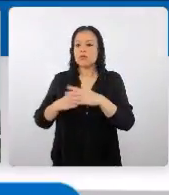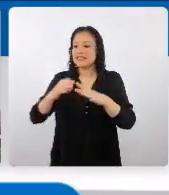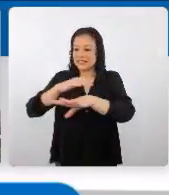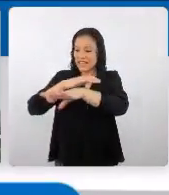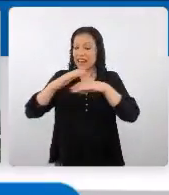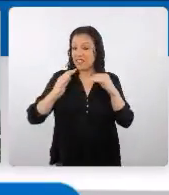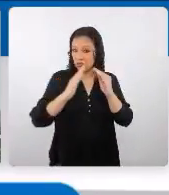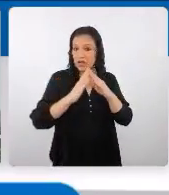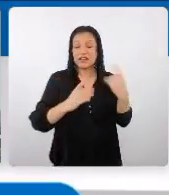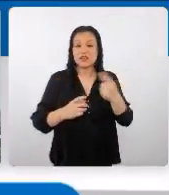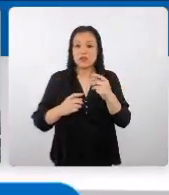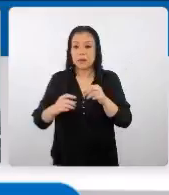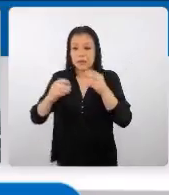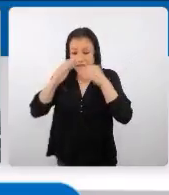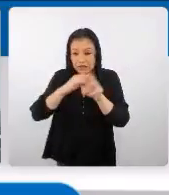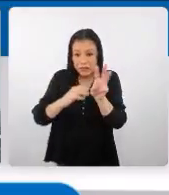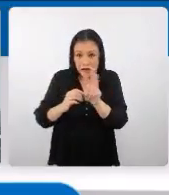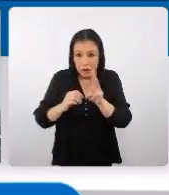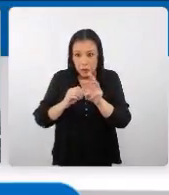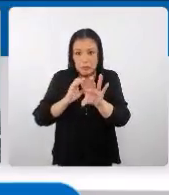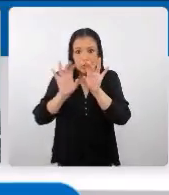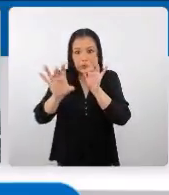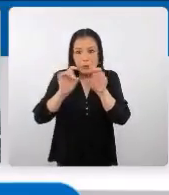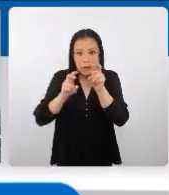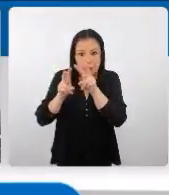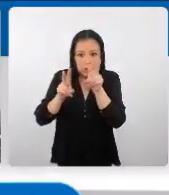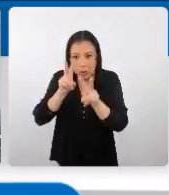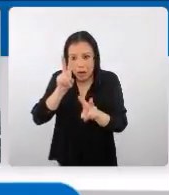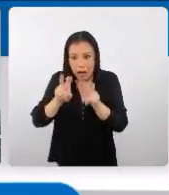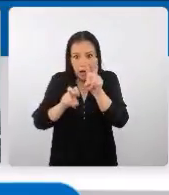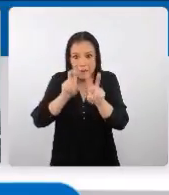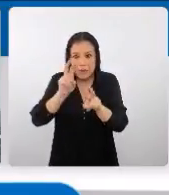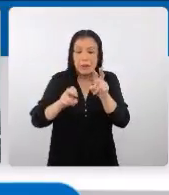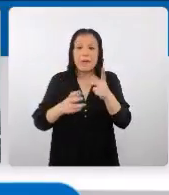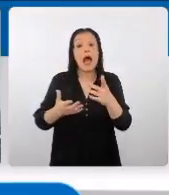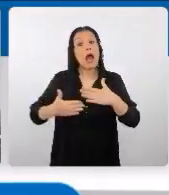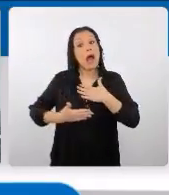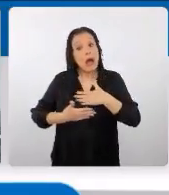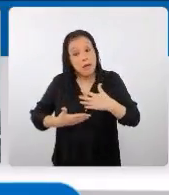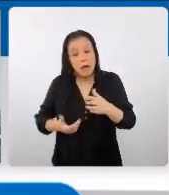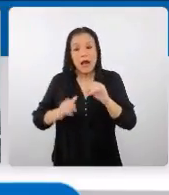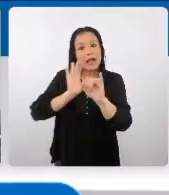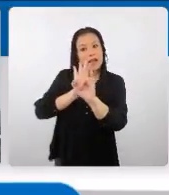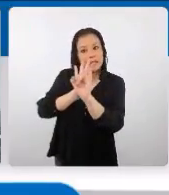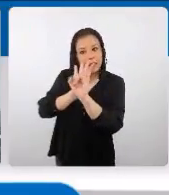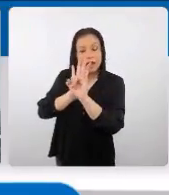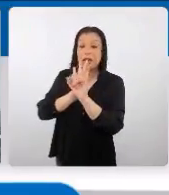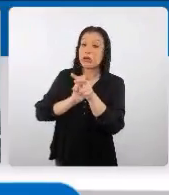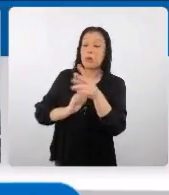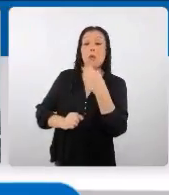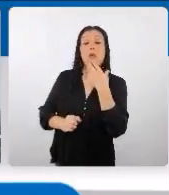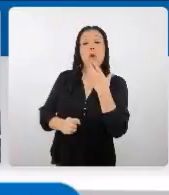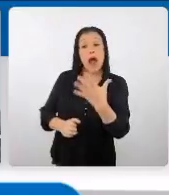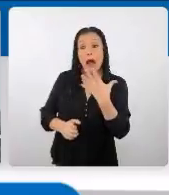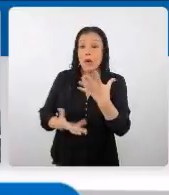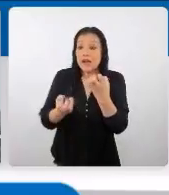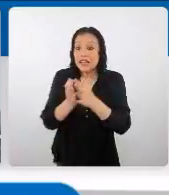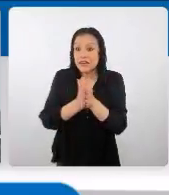web está encontrando estímulos, está encontrando imágenes que le generan la intención de